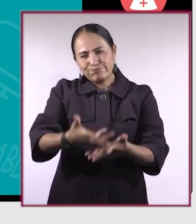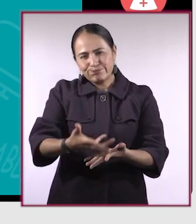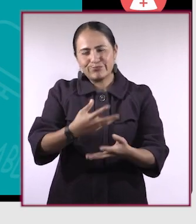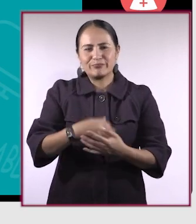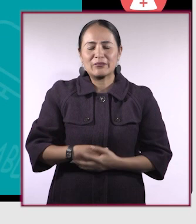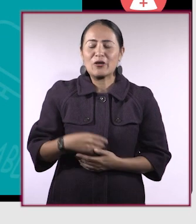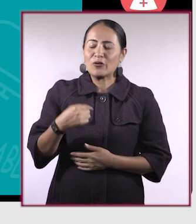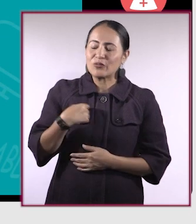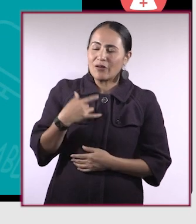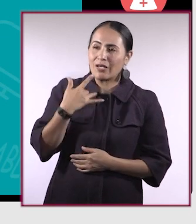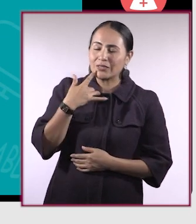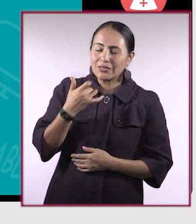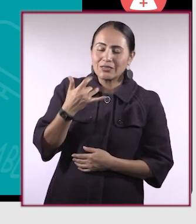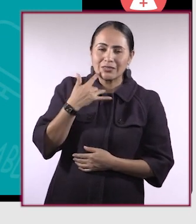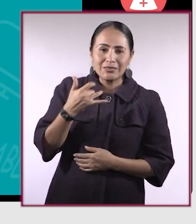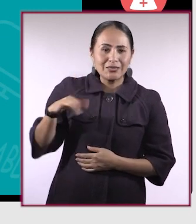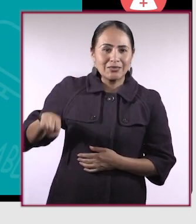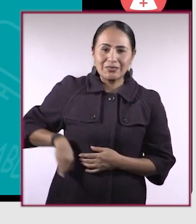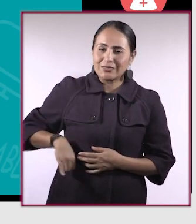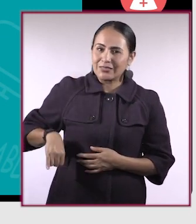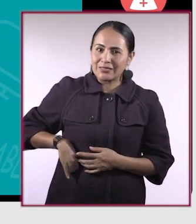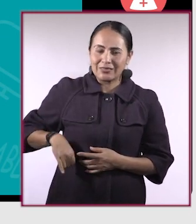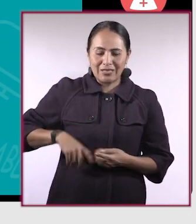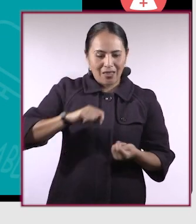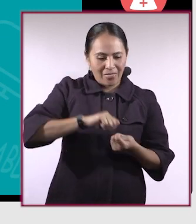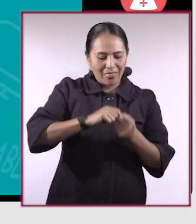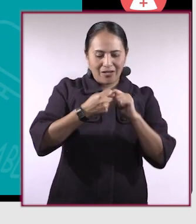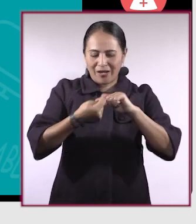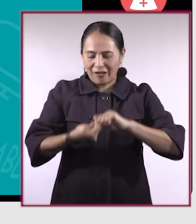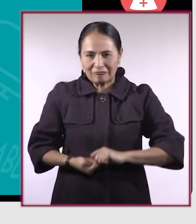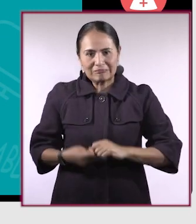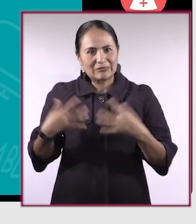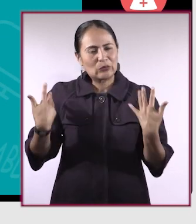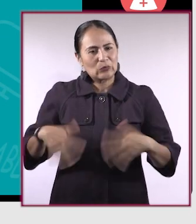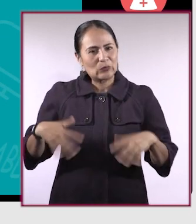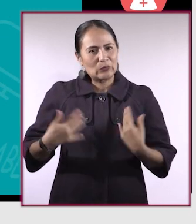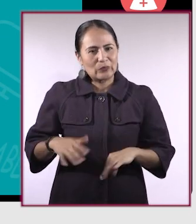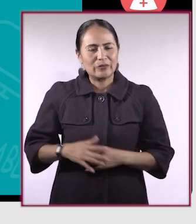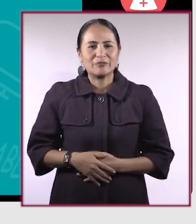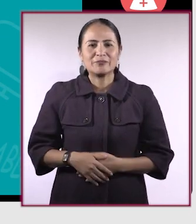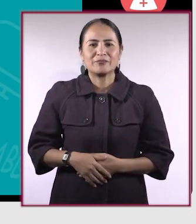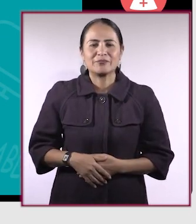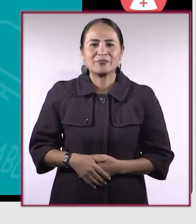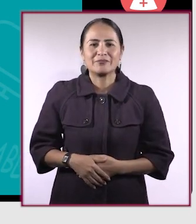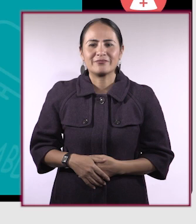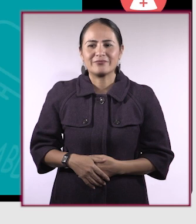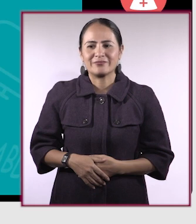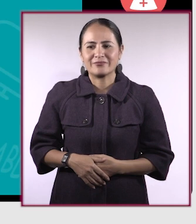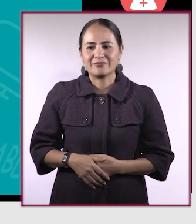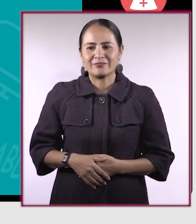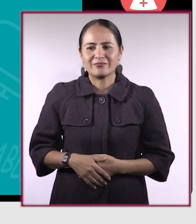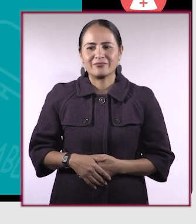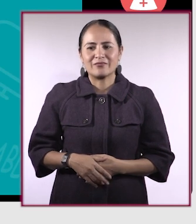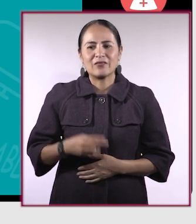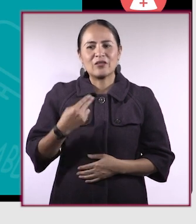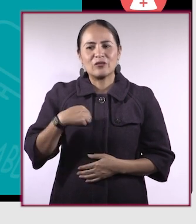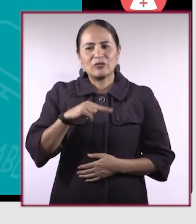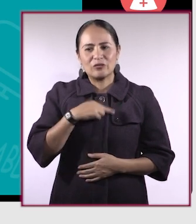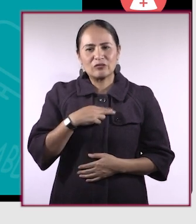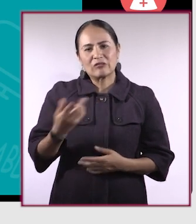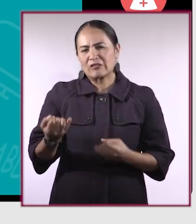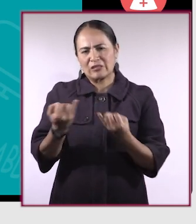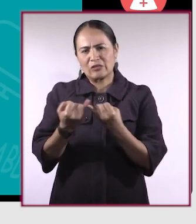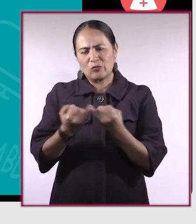conocimiento, sus saberes. Yo la verdad que me quedé fascinado con esta cuestión de las adaptaciones. Totalmente. Al contrario, como decimos